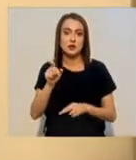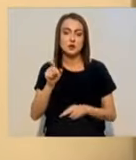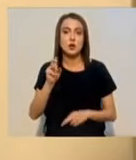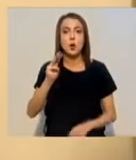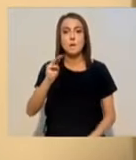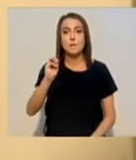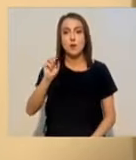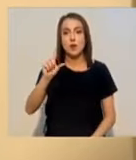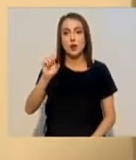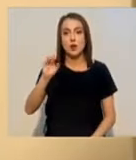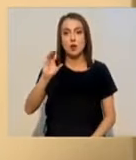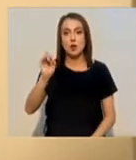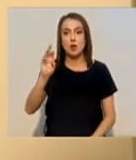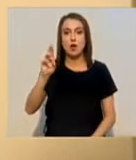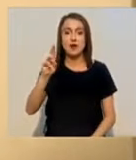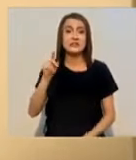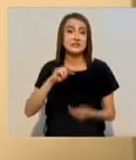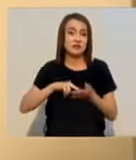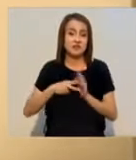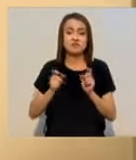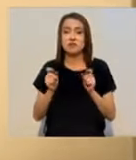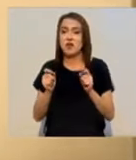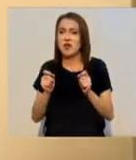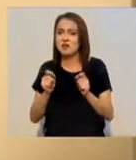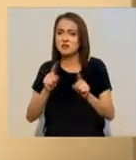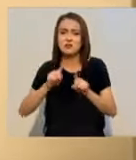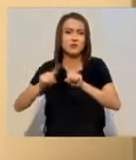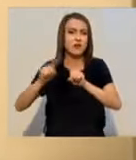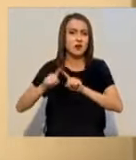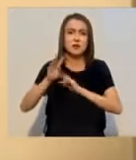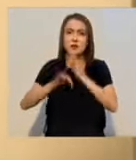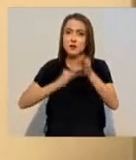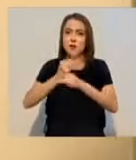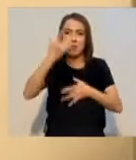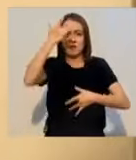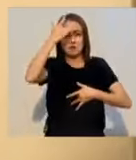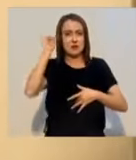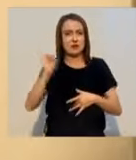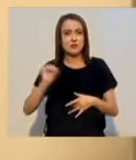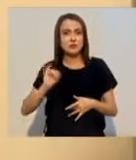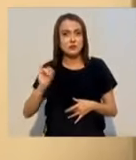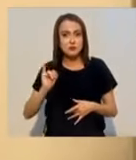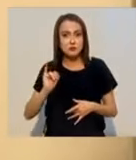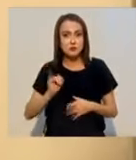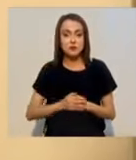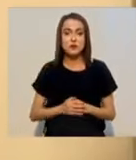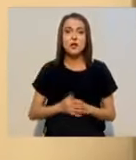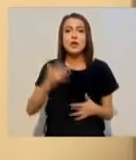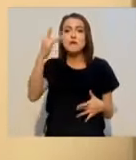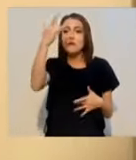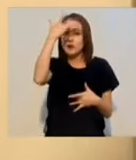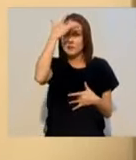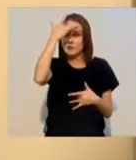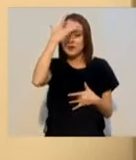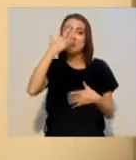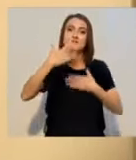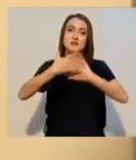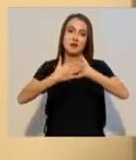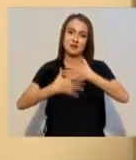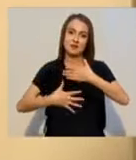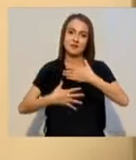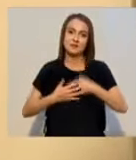molecular. Estamos hablando de cáncer, de toda clase de enfermedades infecciosas y enfermedades de la